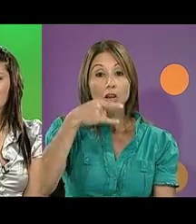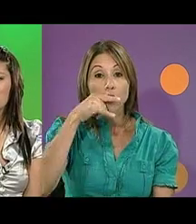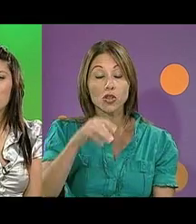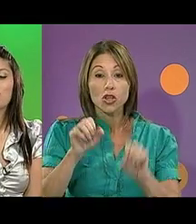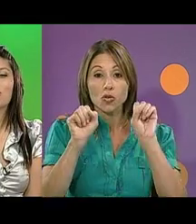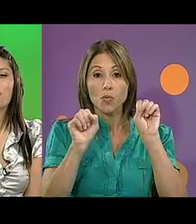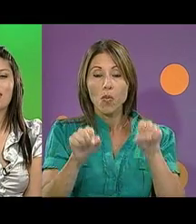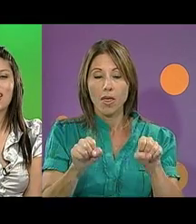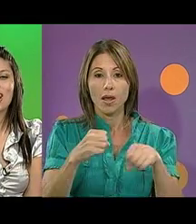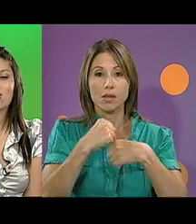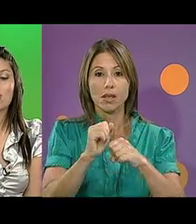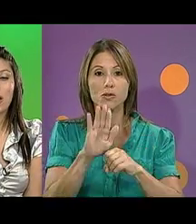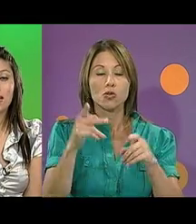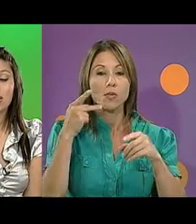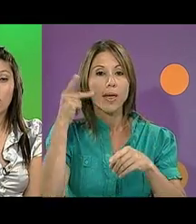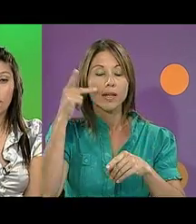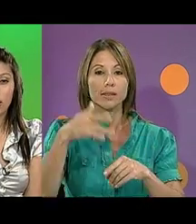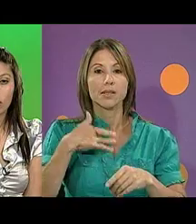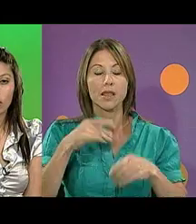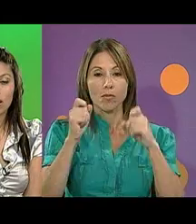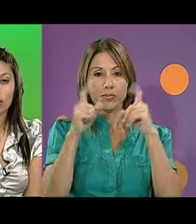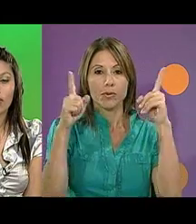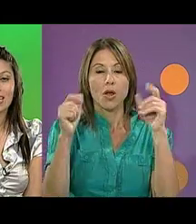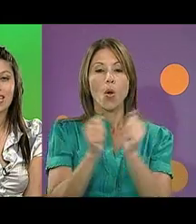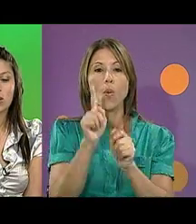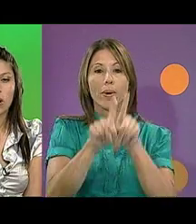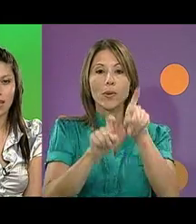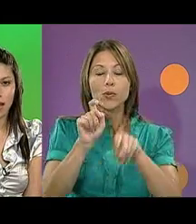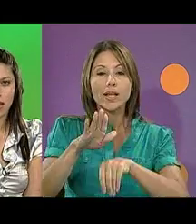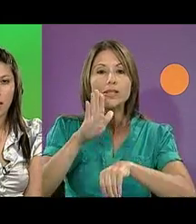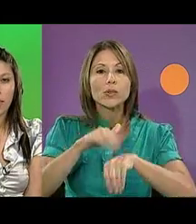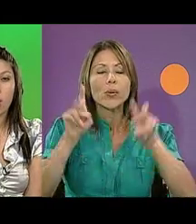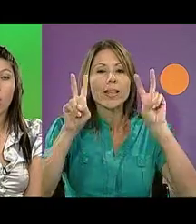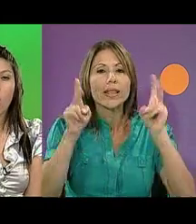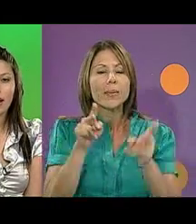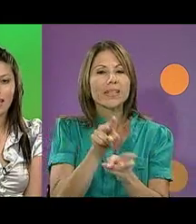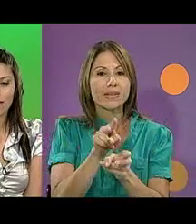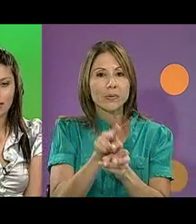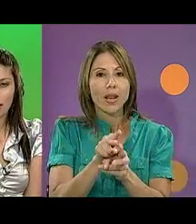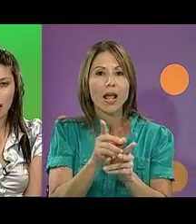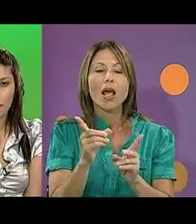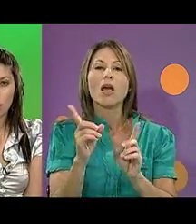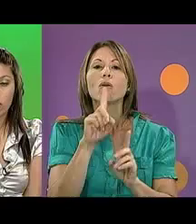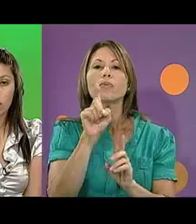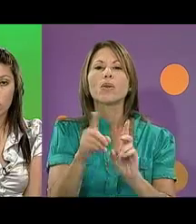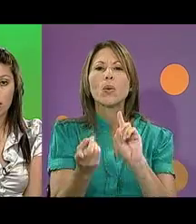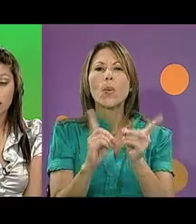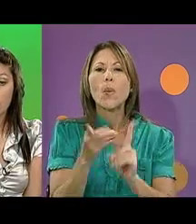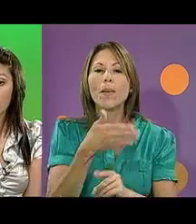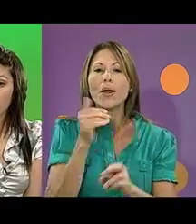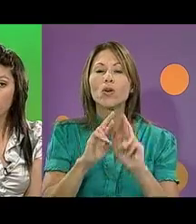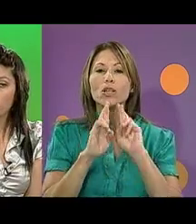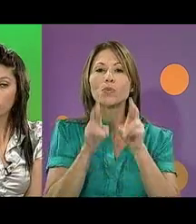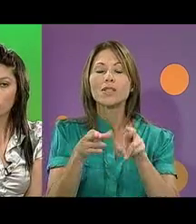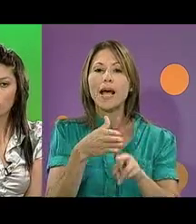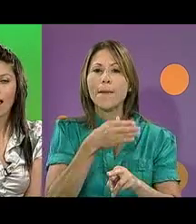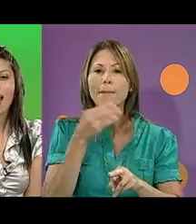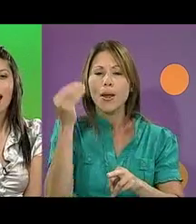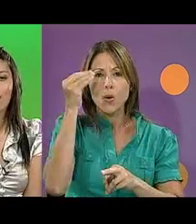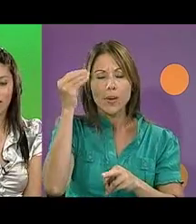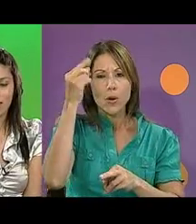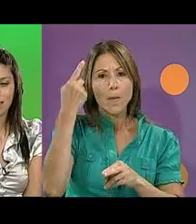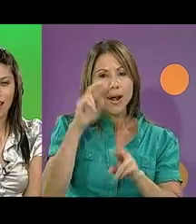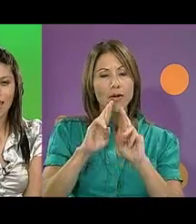Los niños pueden sorprender a sus padres con preguntas sobre sexualidad, pero ¿cuál debe ser la mejor respuesta y la mejor